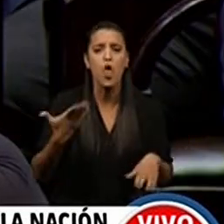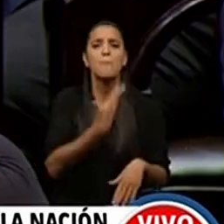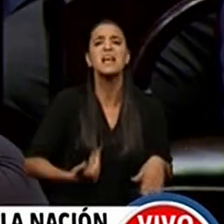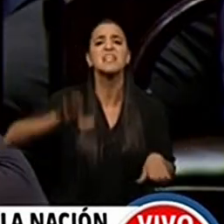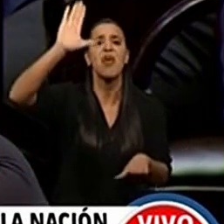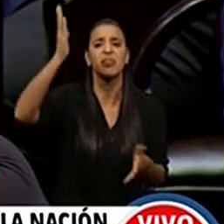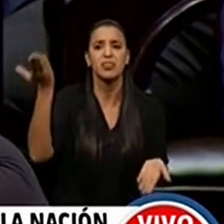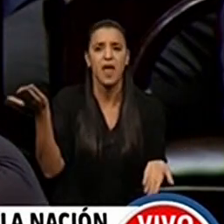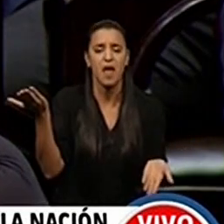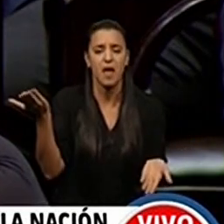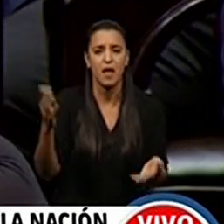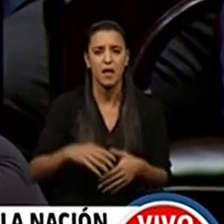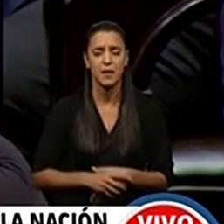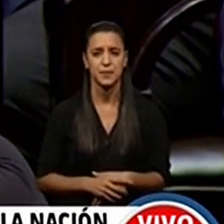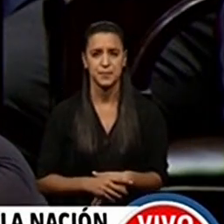Presidente.